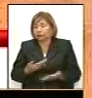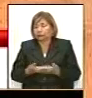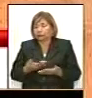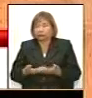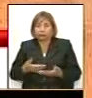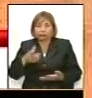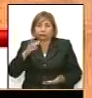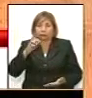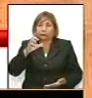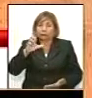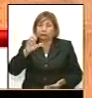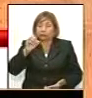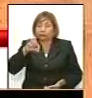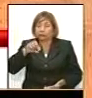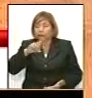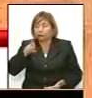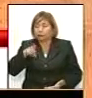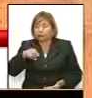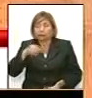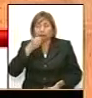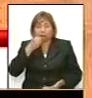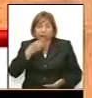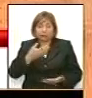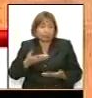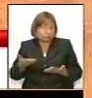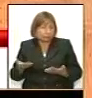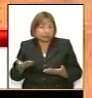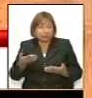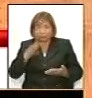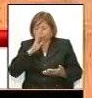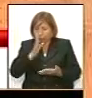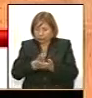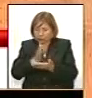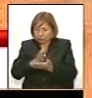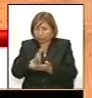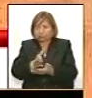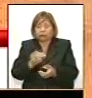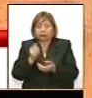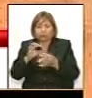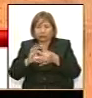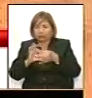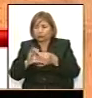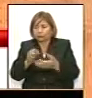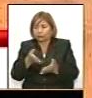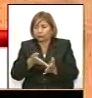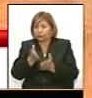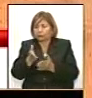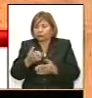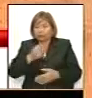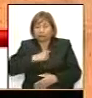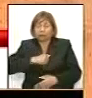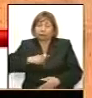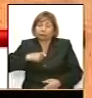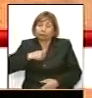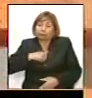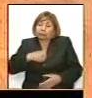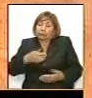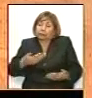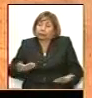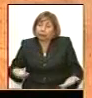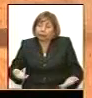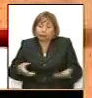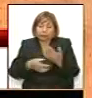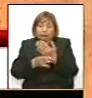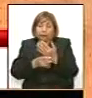Lucho López, y en la comisión por lo menos le he visto siempre una persona correcta, colaborando, y me daba pena, ¿no? Pues un